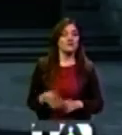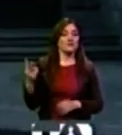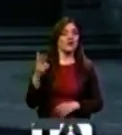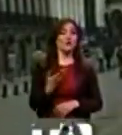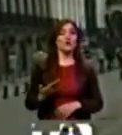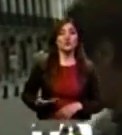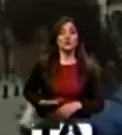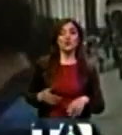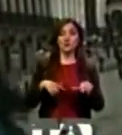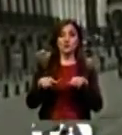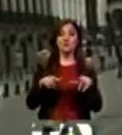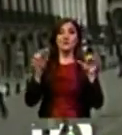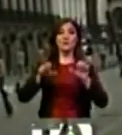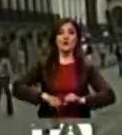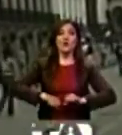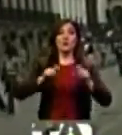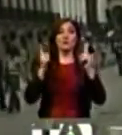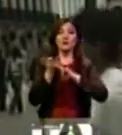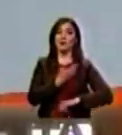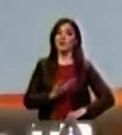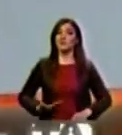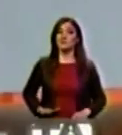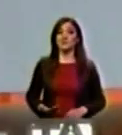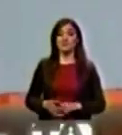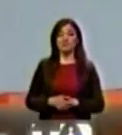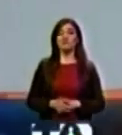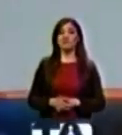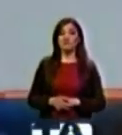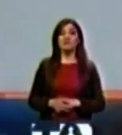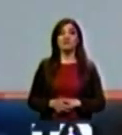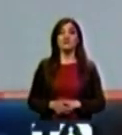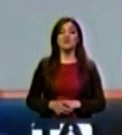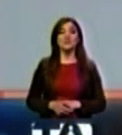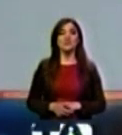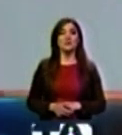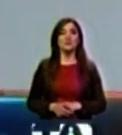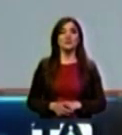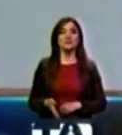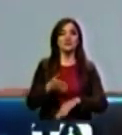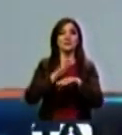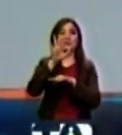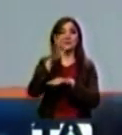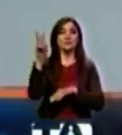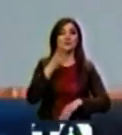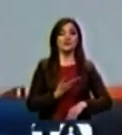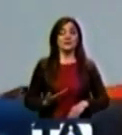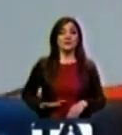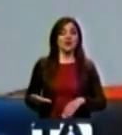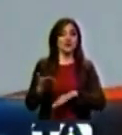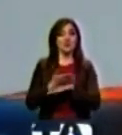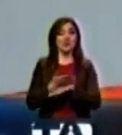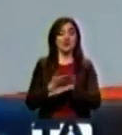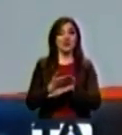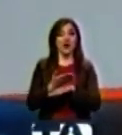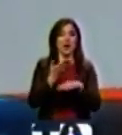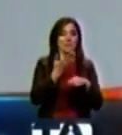vicepresidente en cualquier momento puede transformarse en presidente. Han habido 5 vicepresidentes que se han posesionado. ¿Eso qué